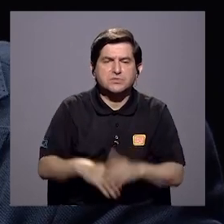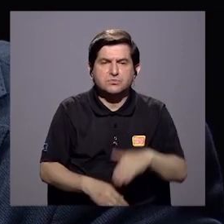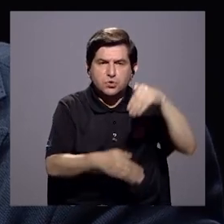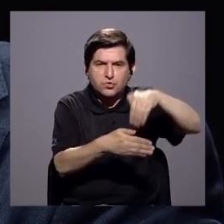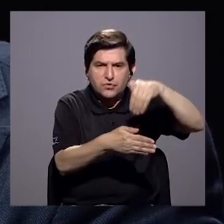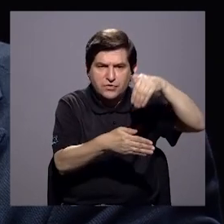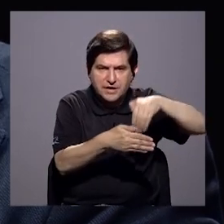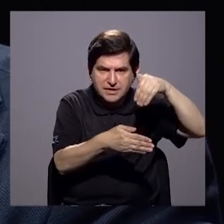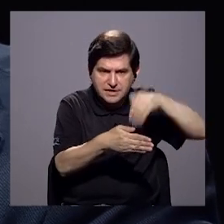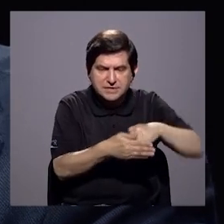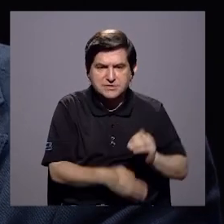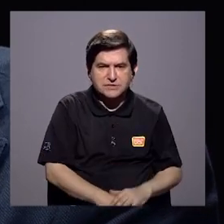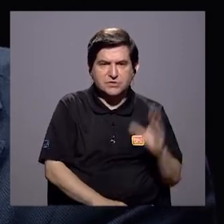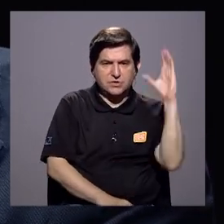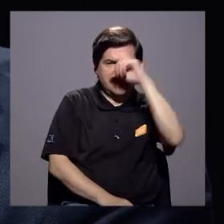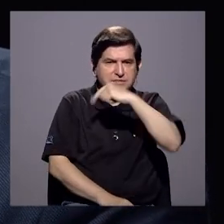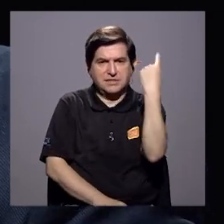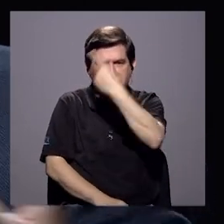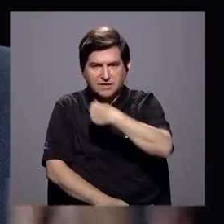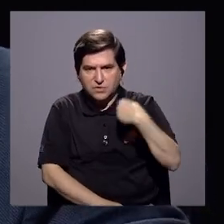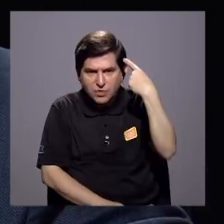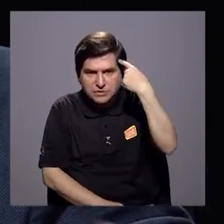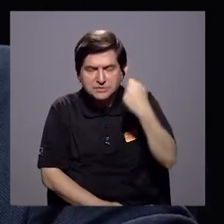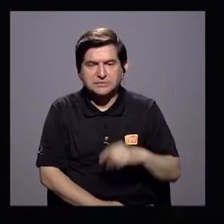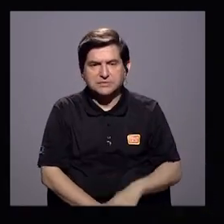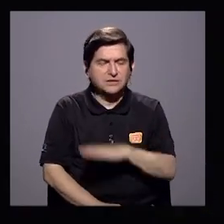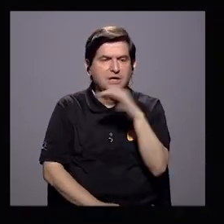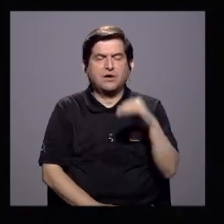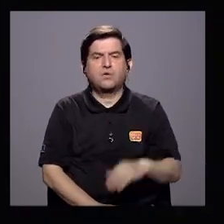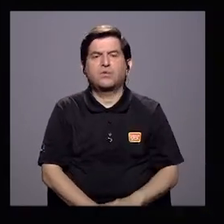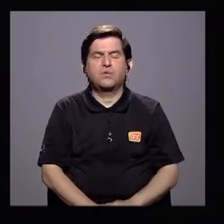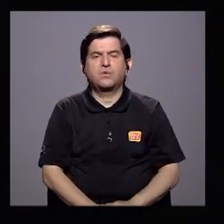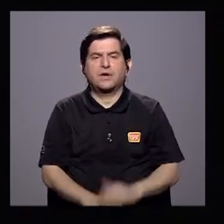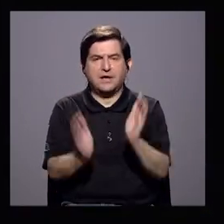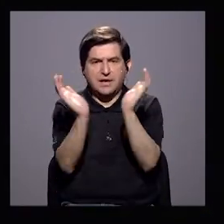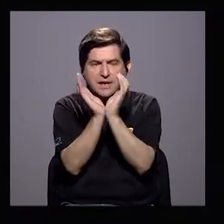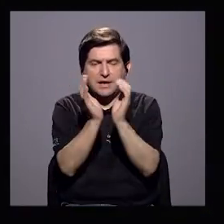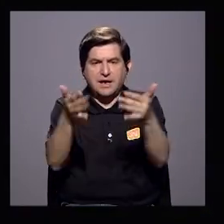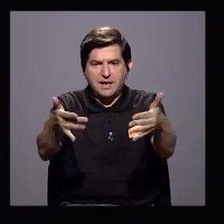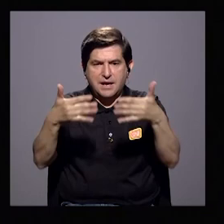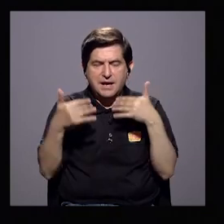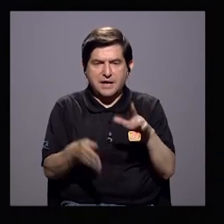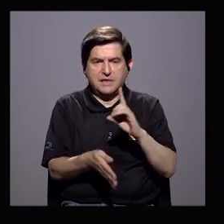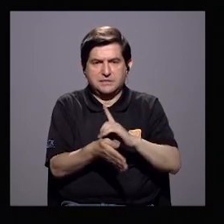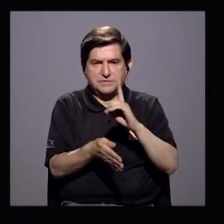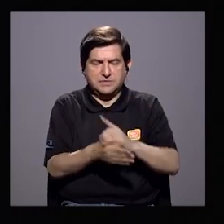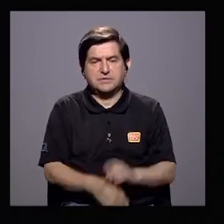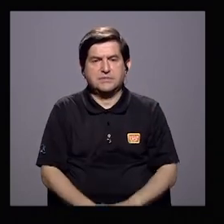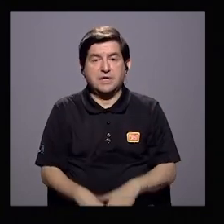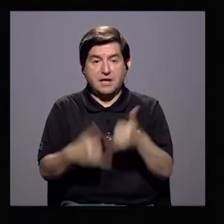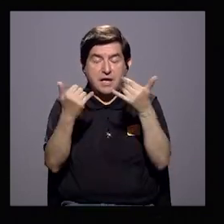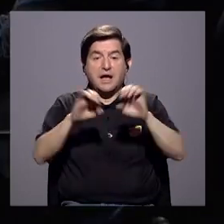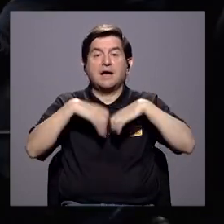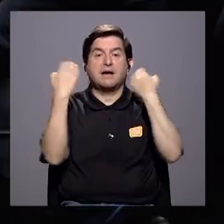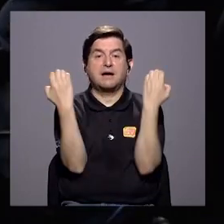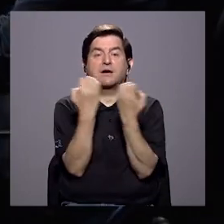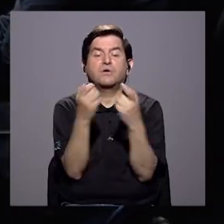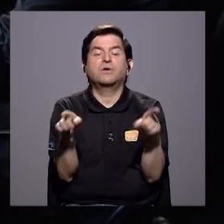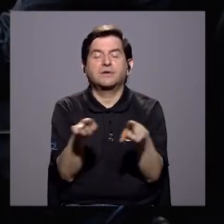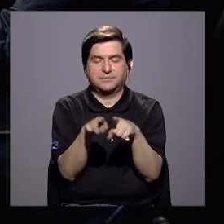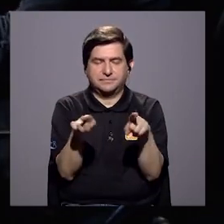hay un sistema de reconocimiento facial usted va al seguro social y tiene un expediente médico vemos en los estadios ahora